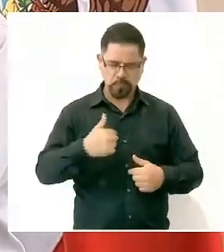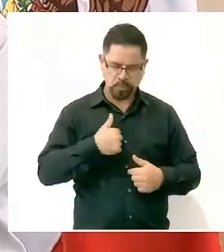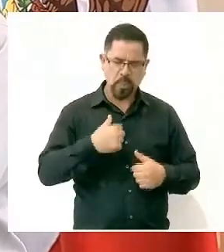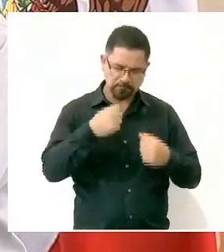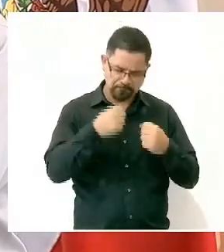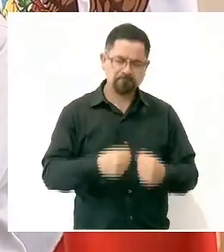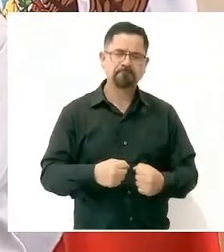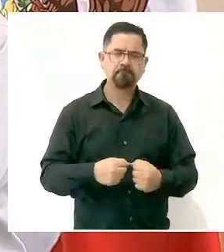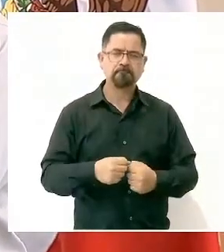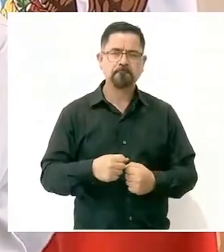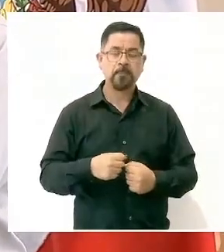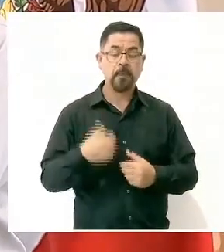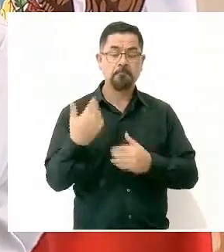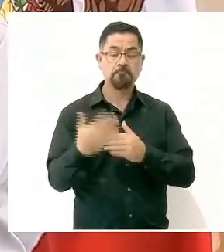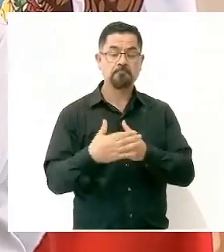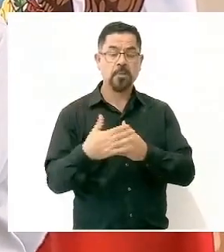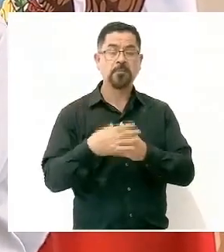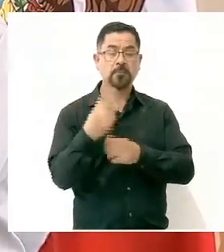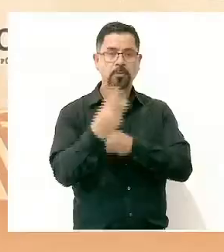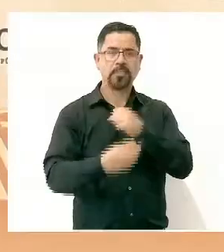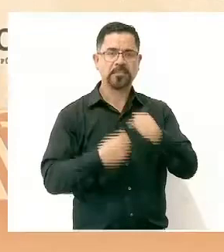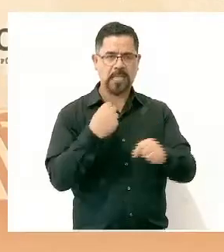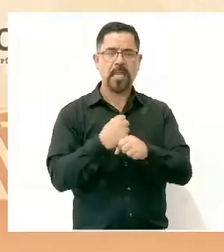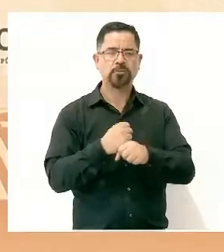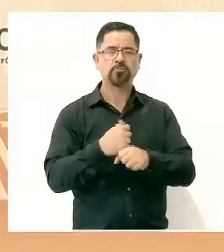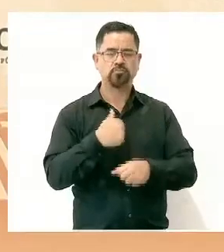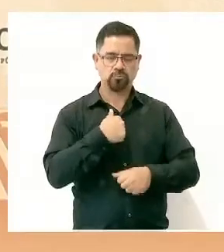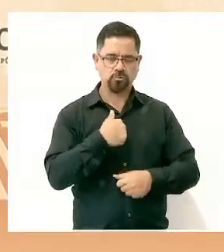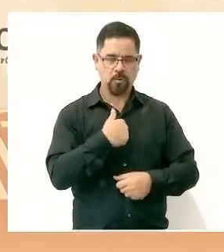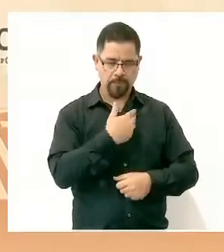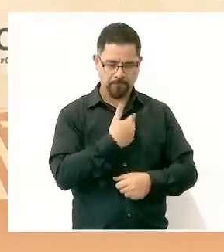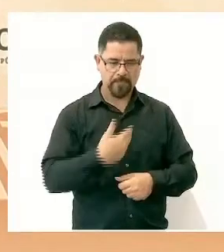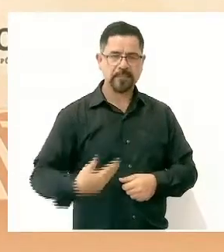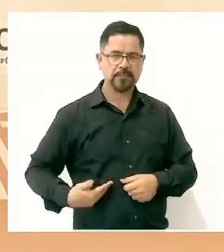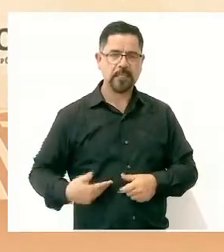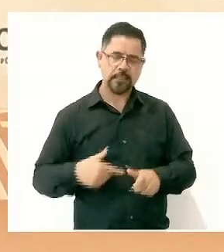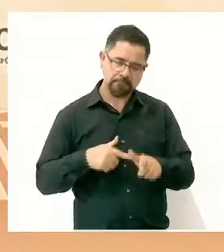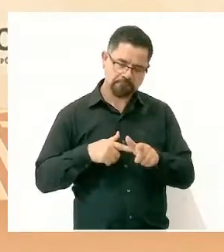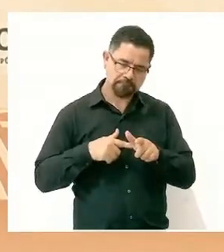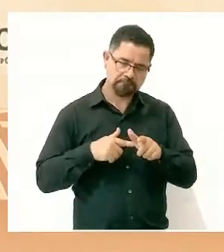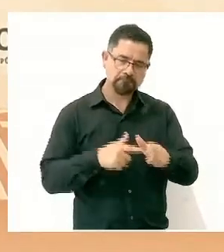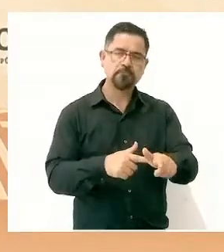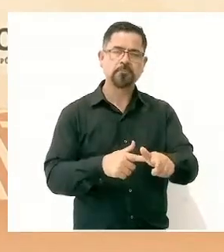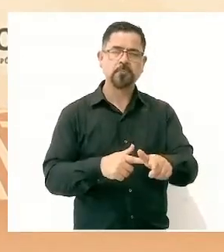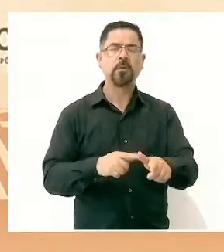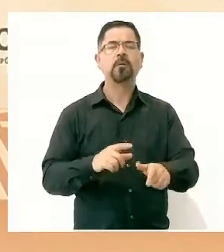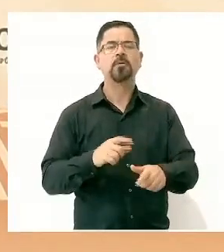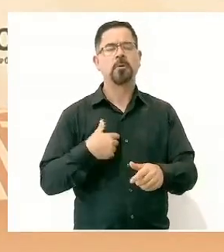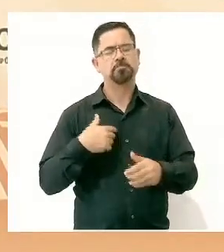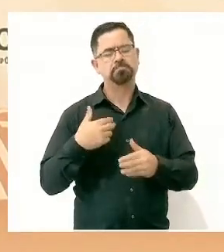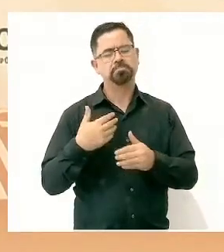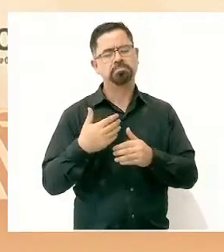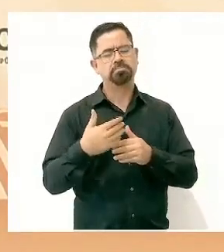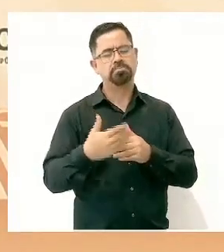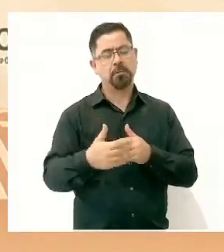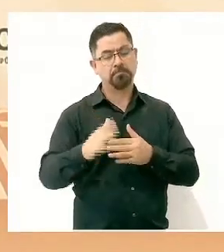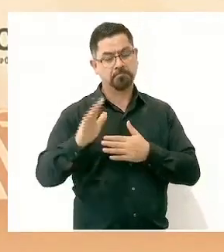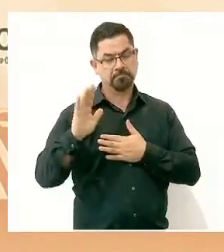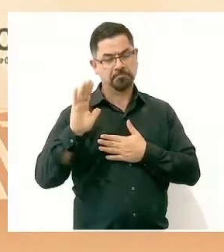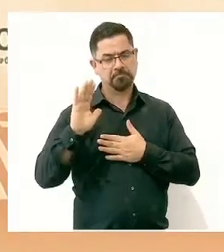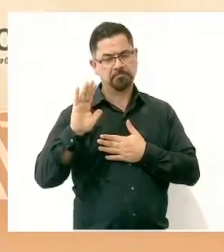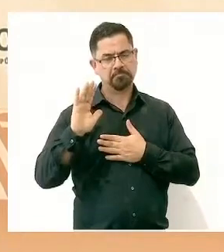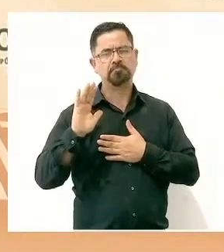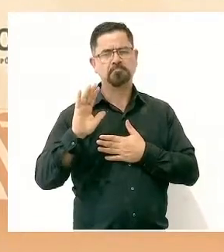3 años que me quedan como presidente terminaré de cumplir con todos